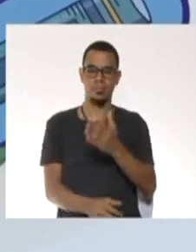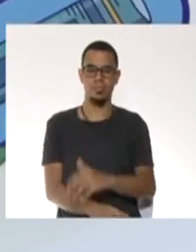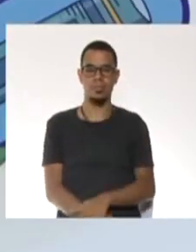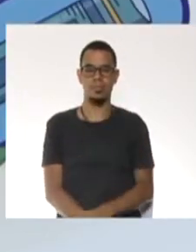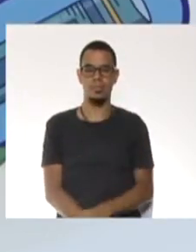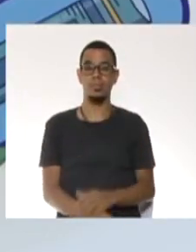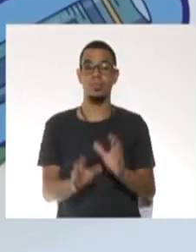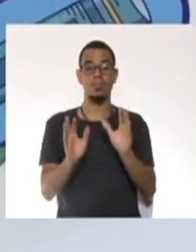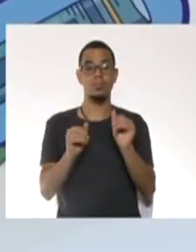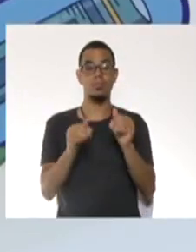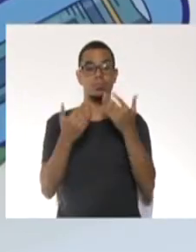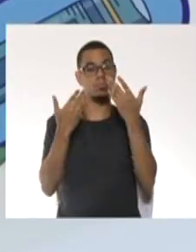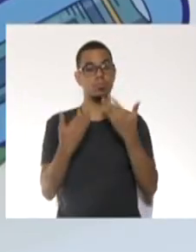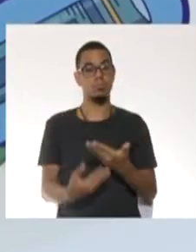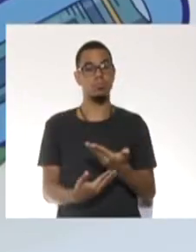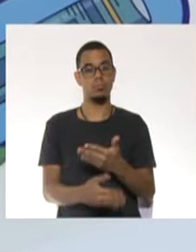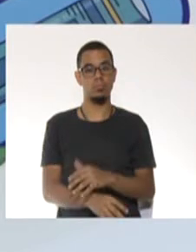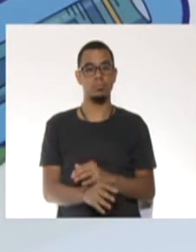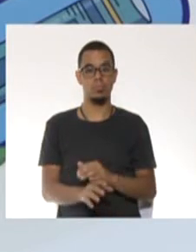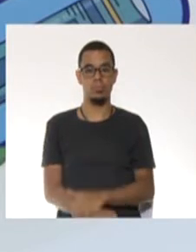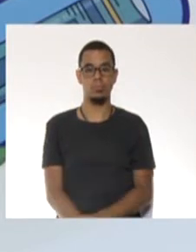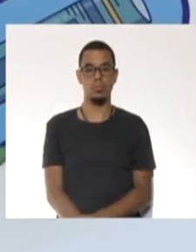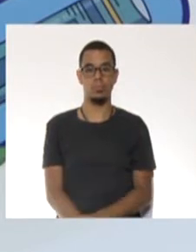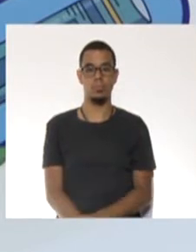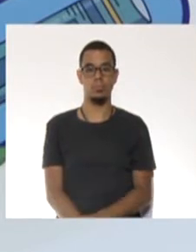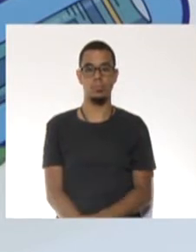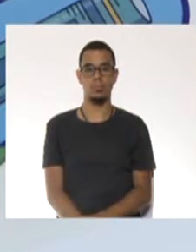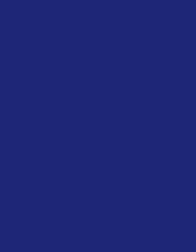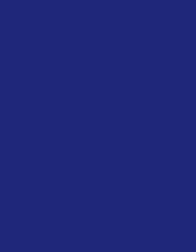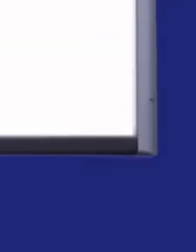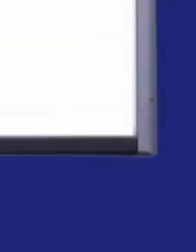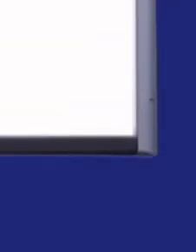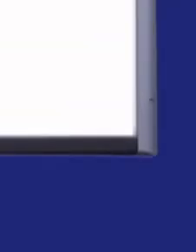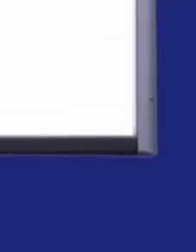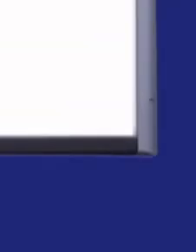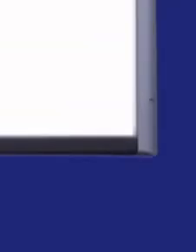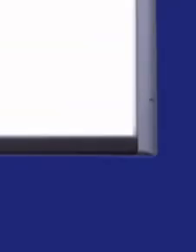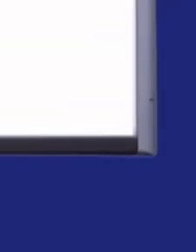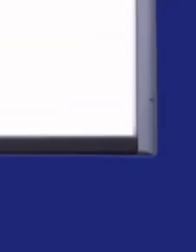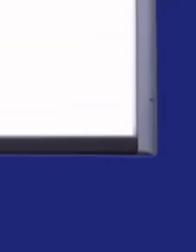estudiantes, se despide de ustedes la profesora Cleidis Hernández. Chao, besitos.